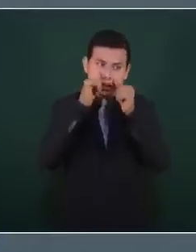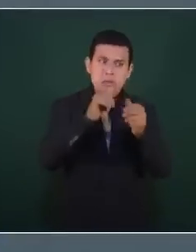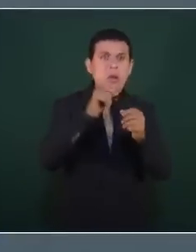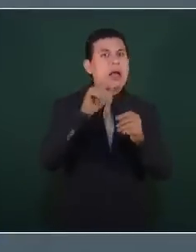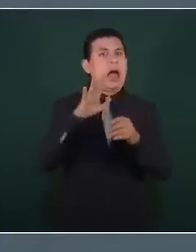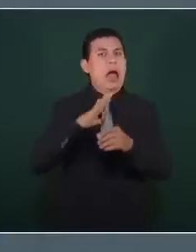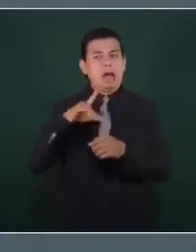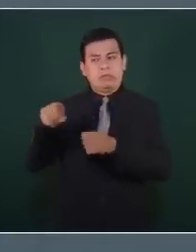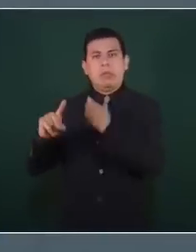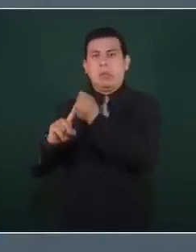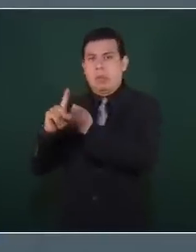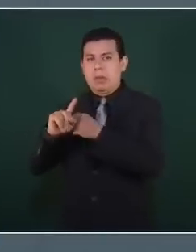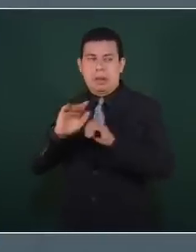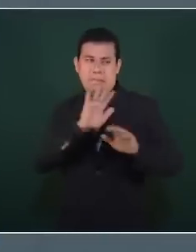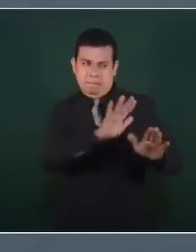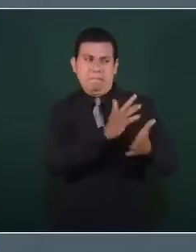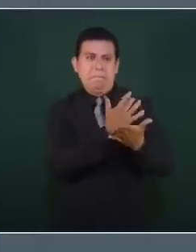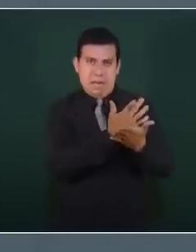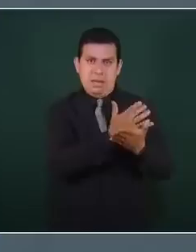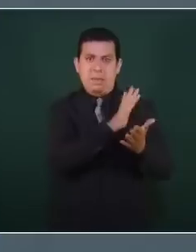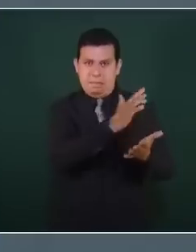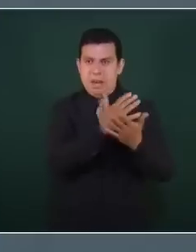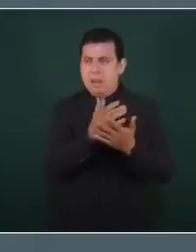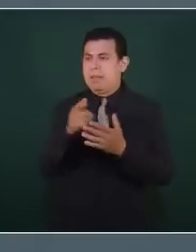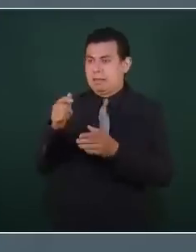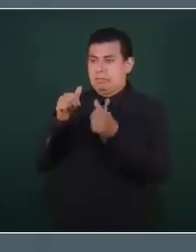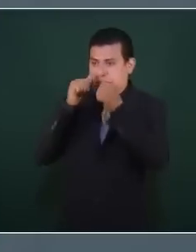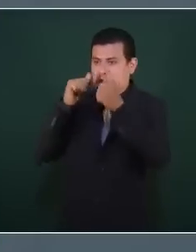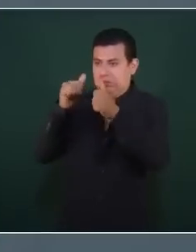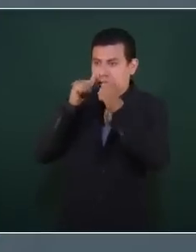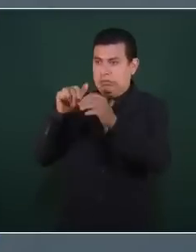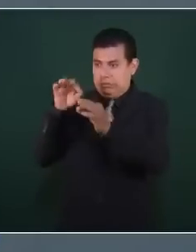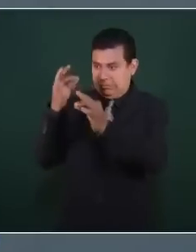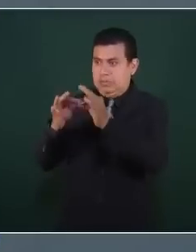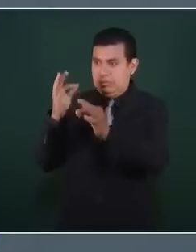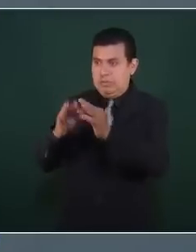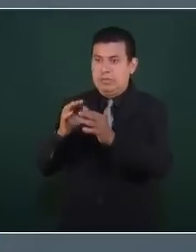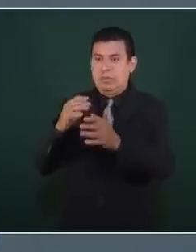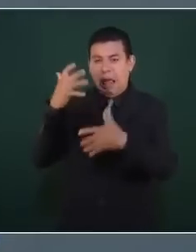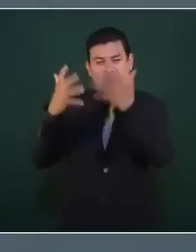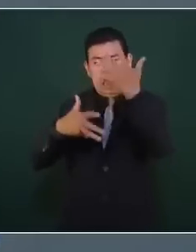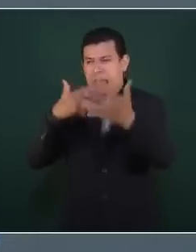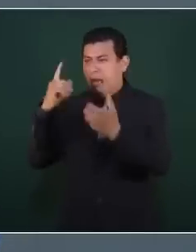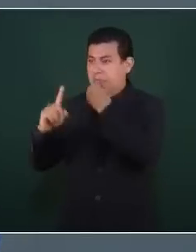hay bastante desorden, anarquía